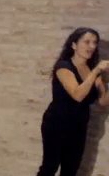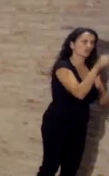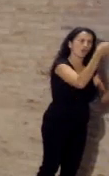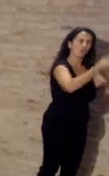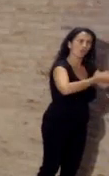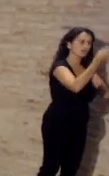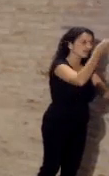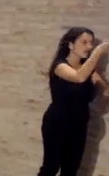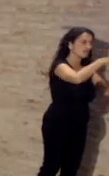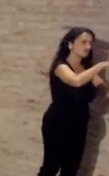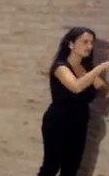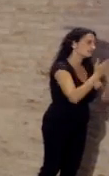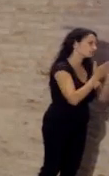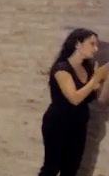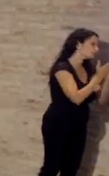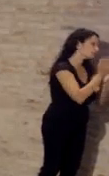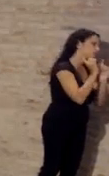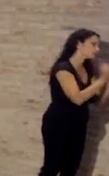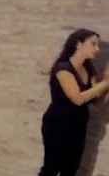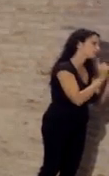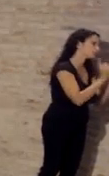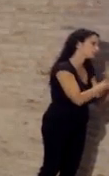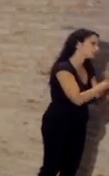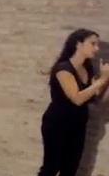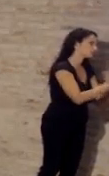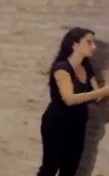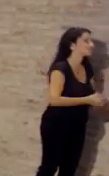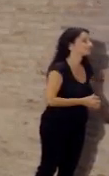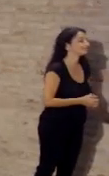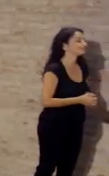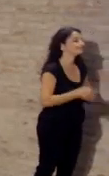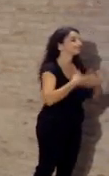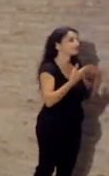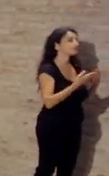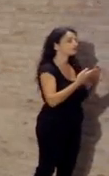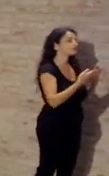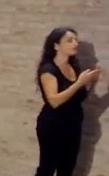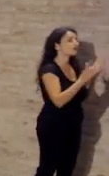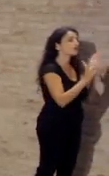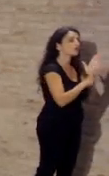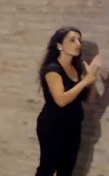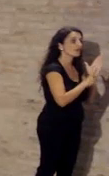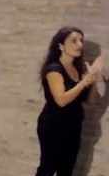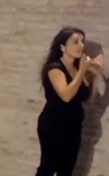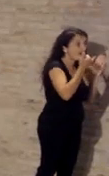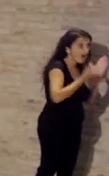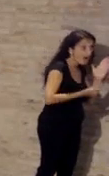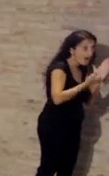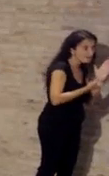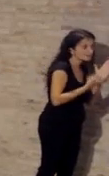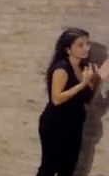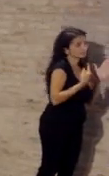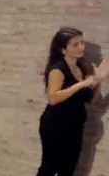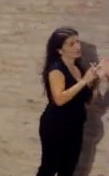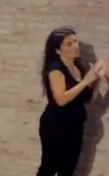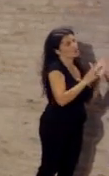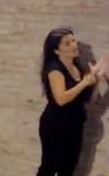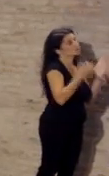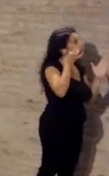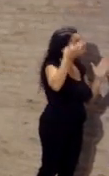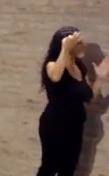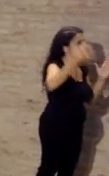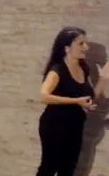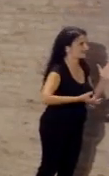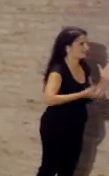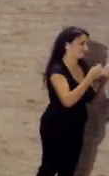muy arraigado entonces eh Tenemos un montón de normativa relinda pero necesitamos que